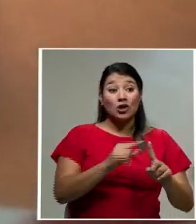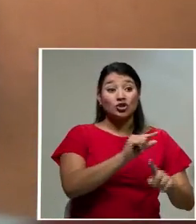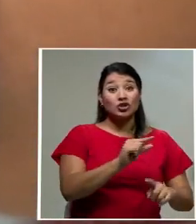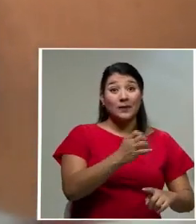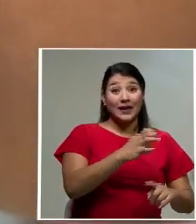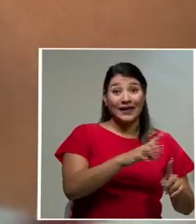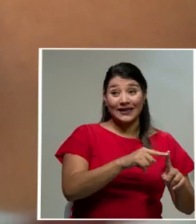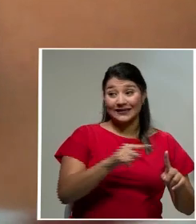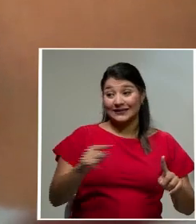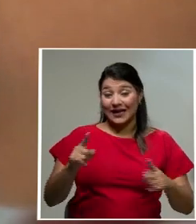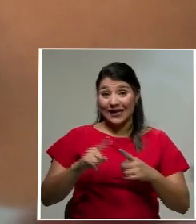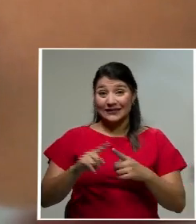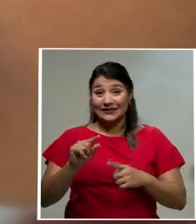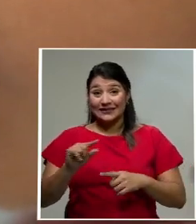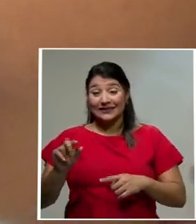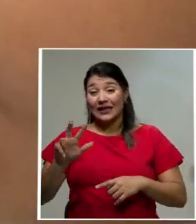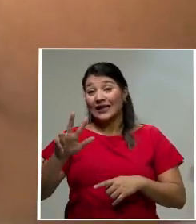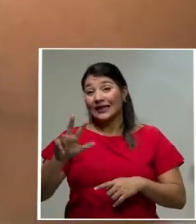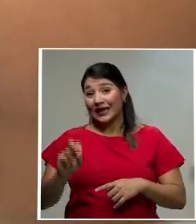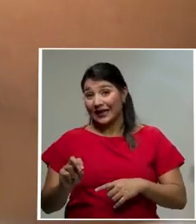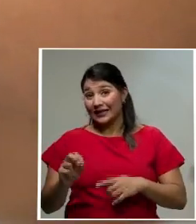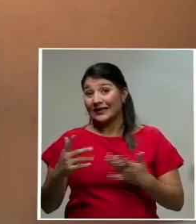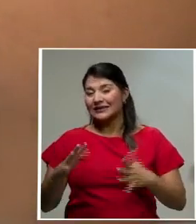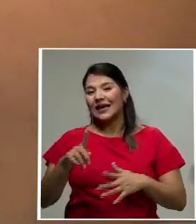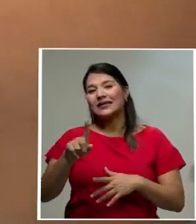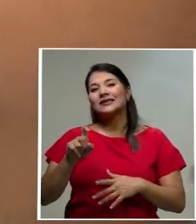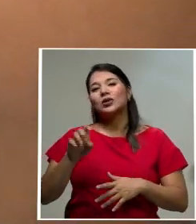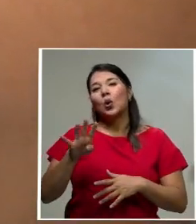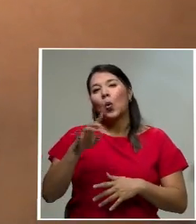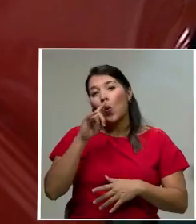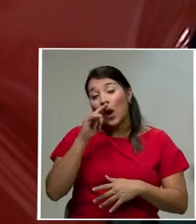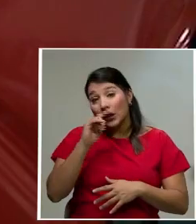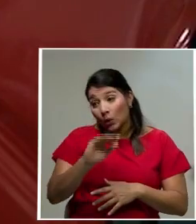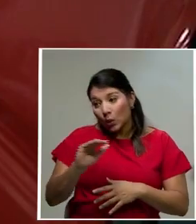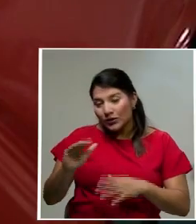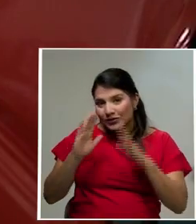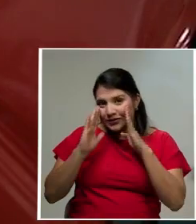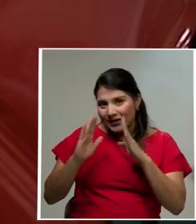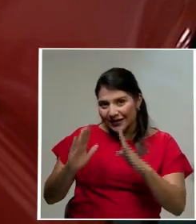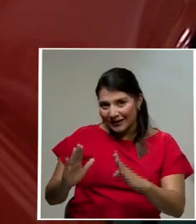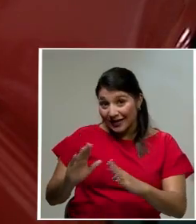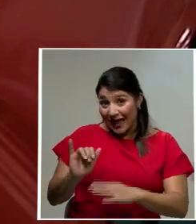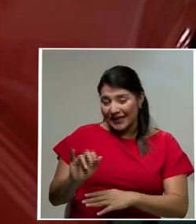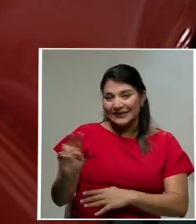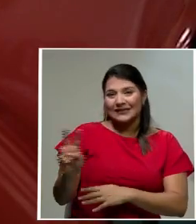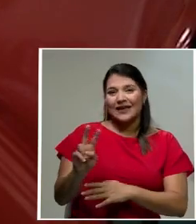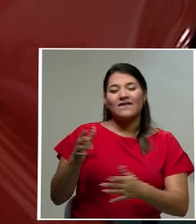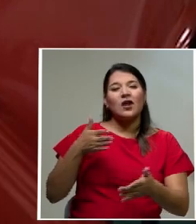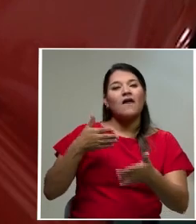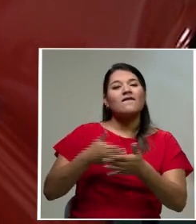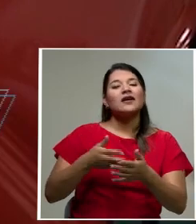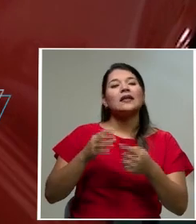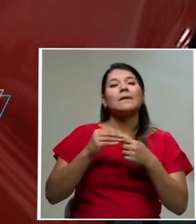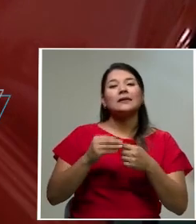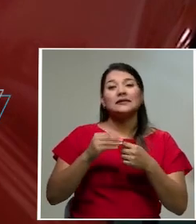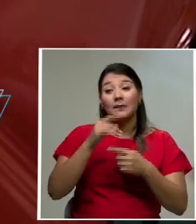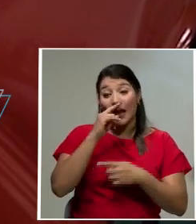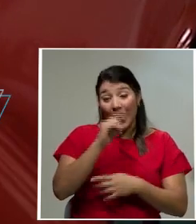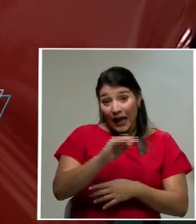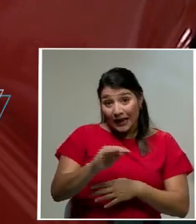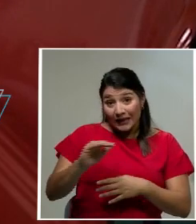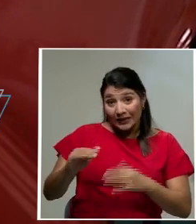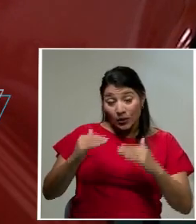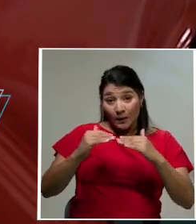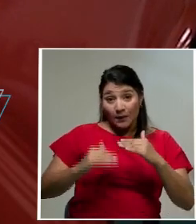a la semana 30, 104 menores fueron atendidos por este mal. Este virus afecta principalmente a niños menores de